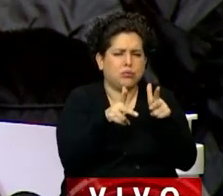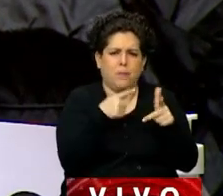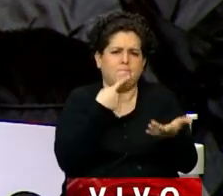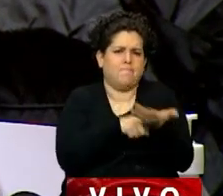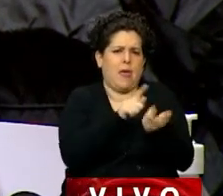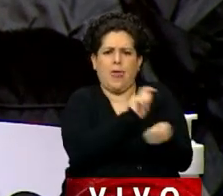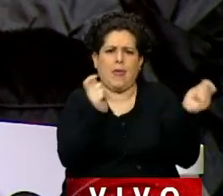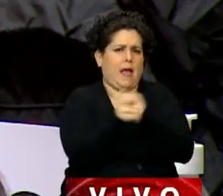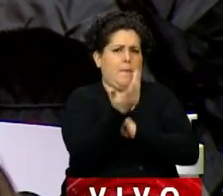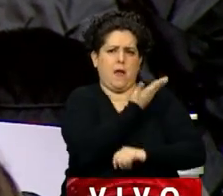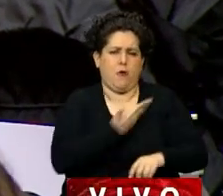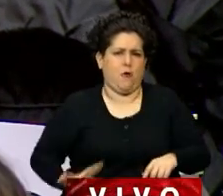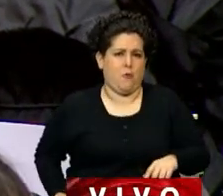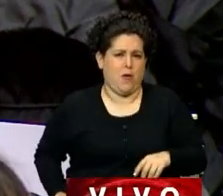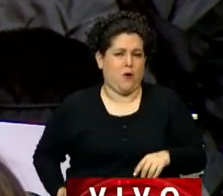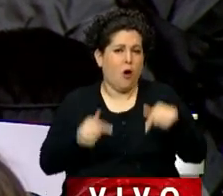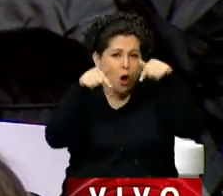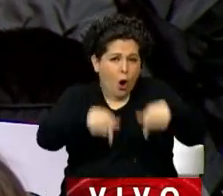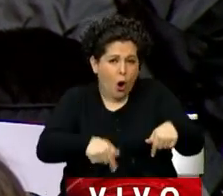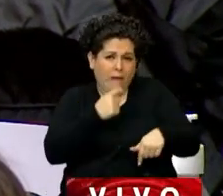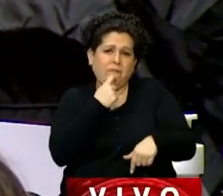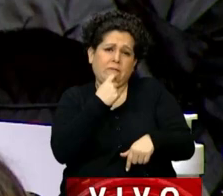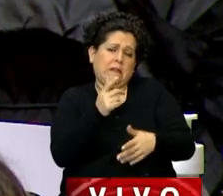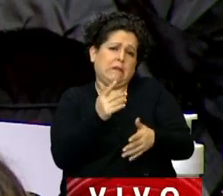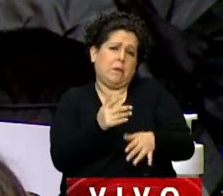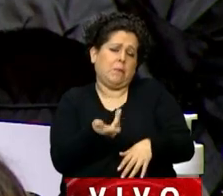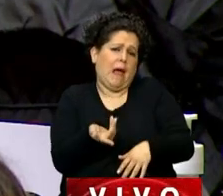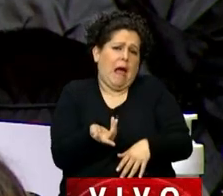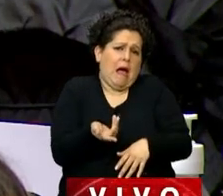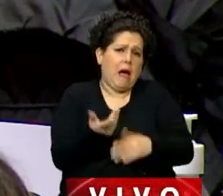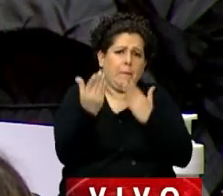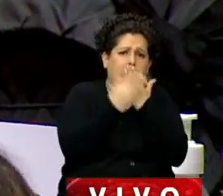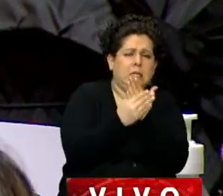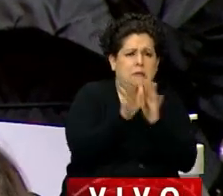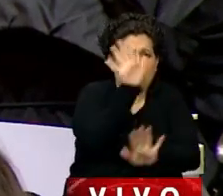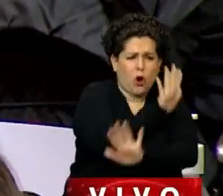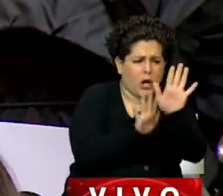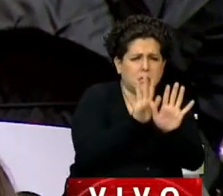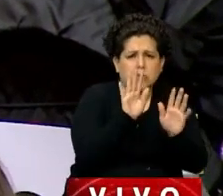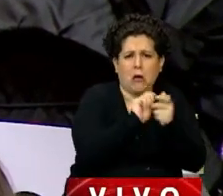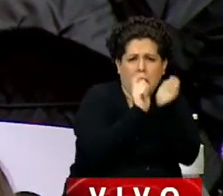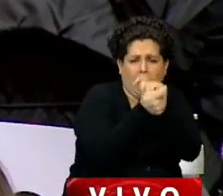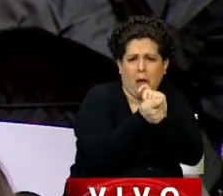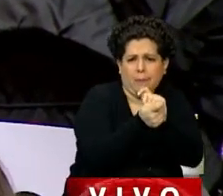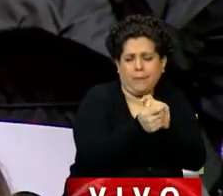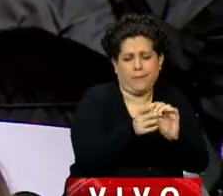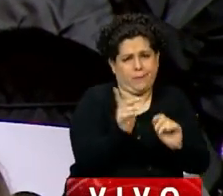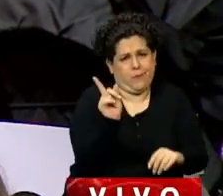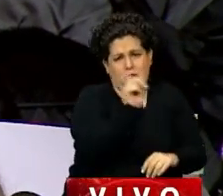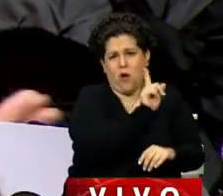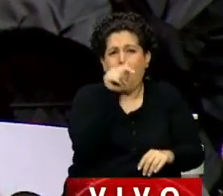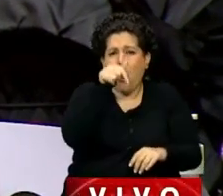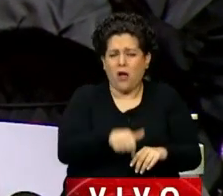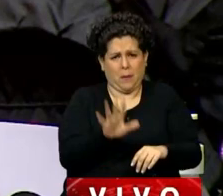gobierno. No estamos viviendo un simple cambio de ministerios, una reorganización ministerial. Estamos viendo